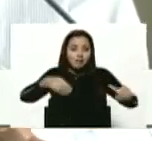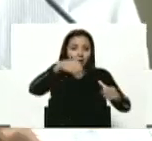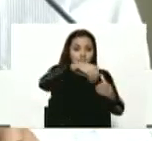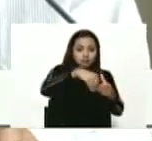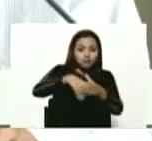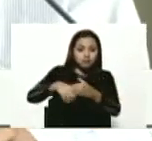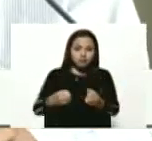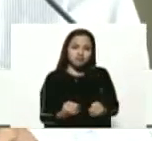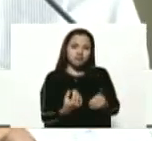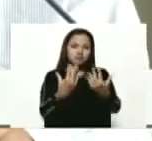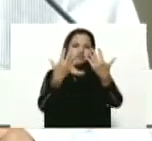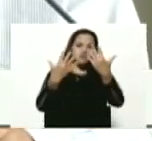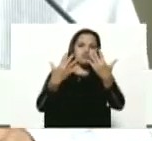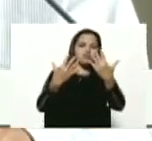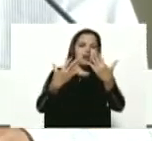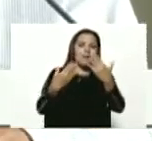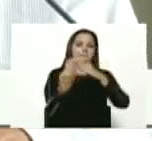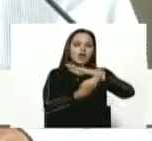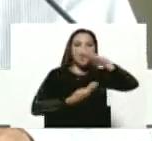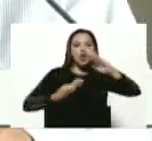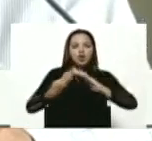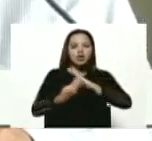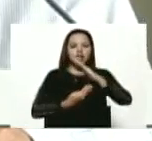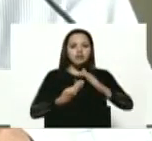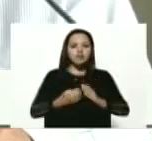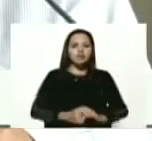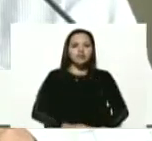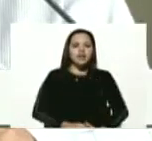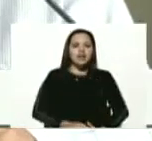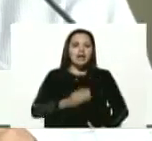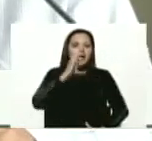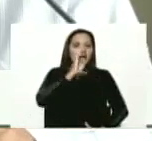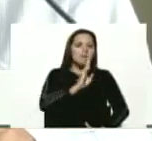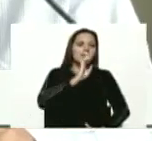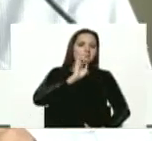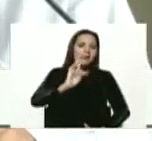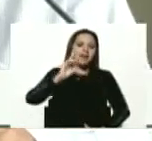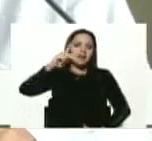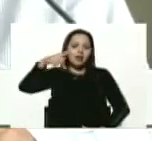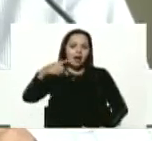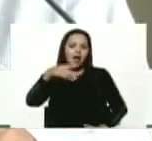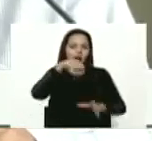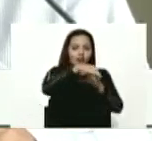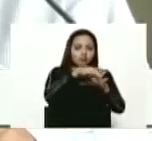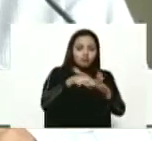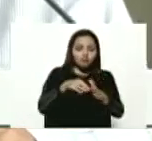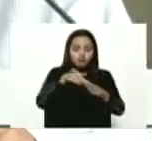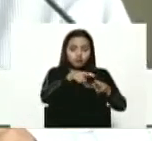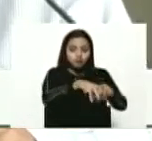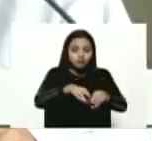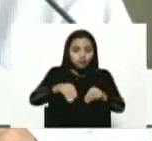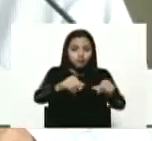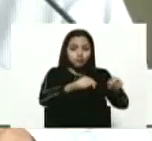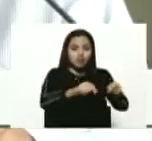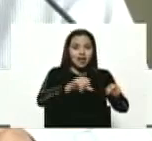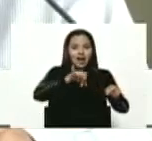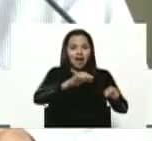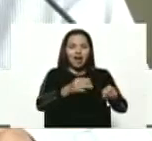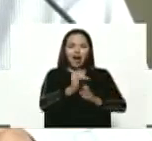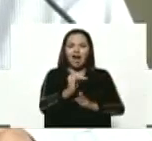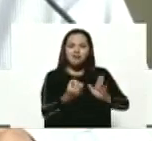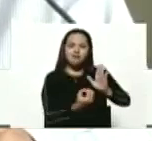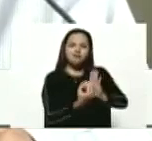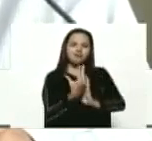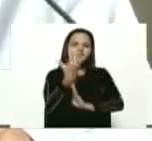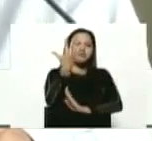resultados milagrosos con los biofertilizantes, el NPK orgánico, que prácticamente duplica, casi triplica el